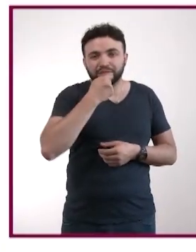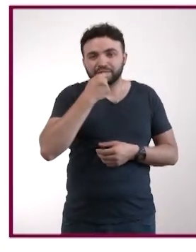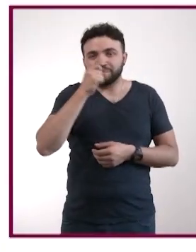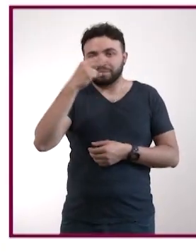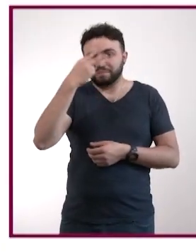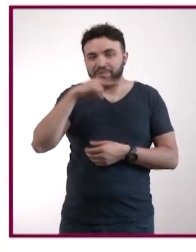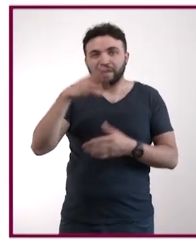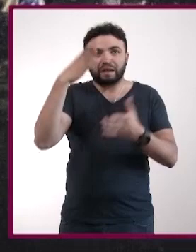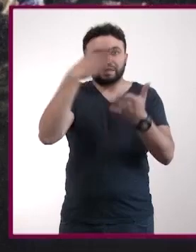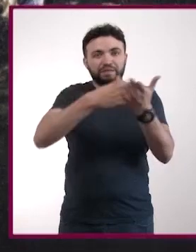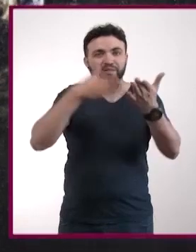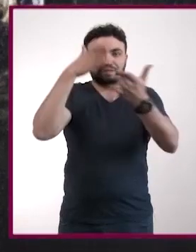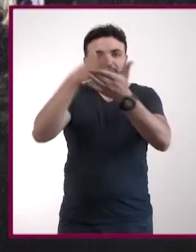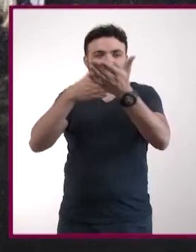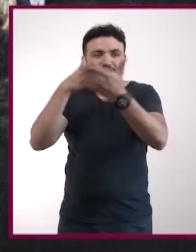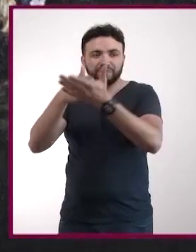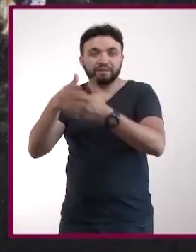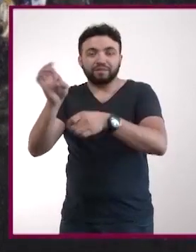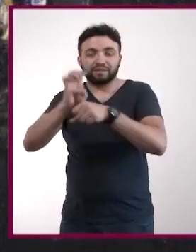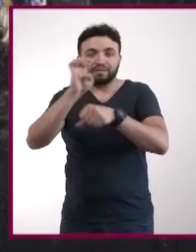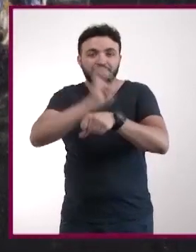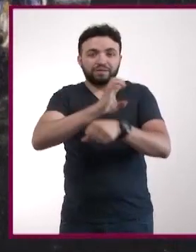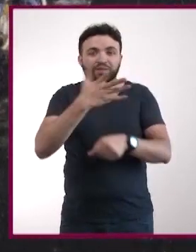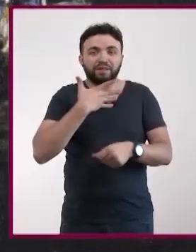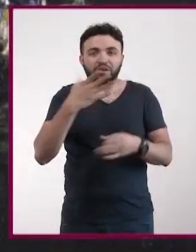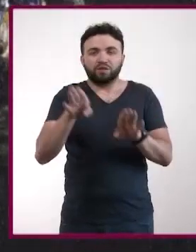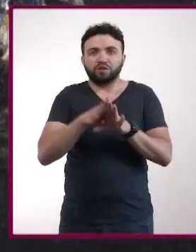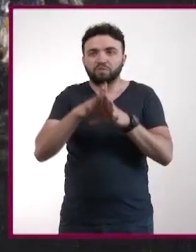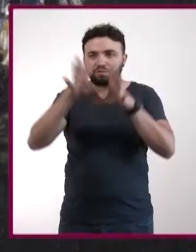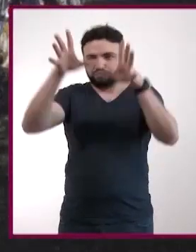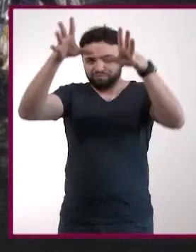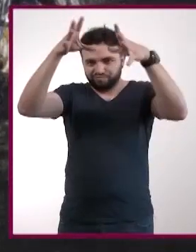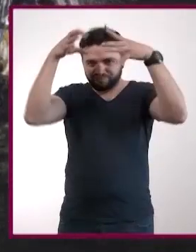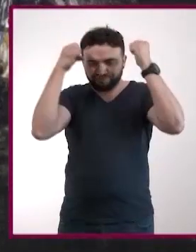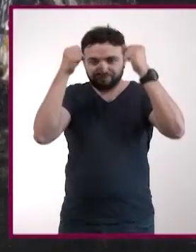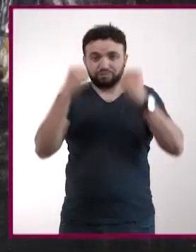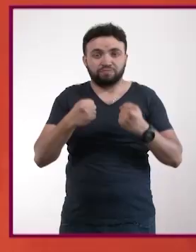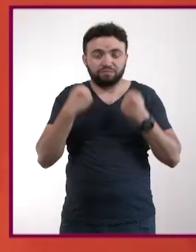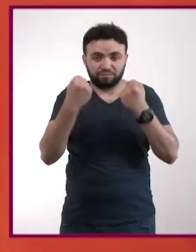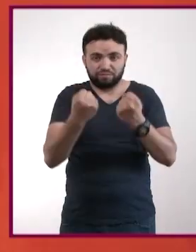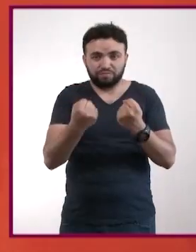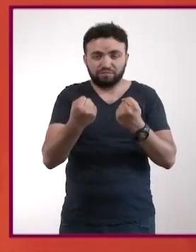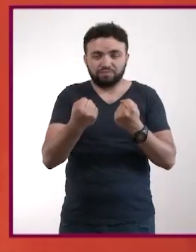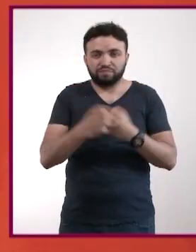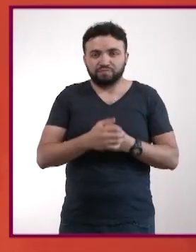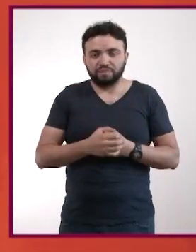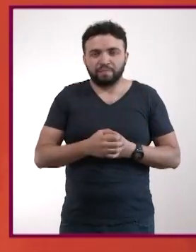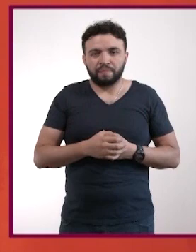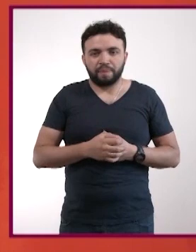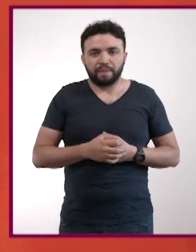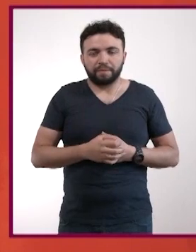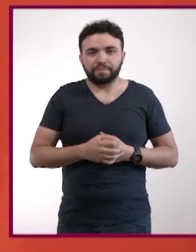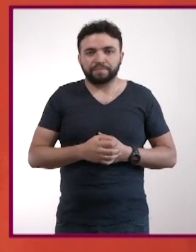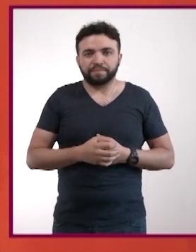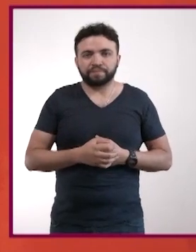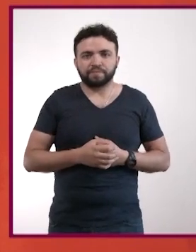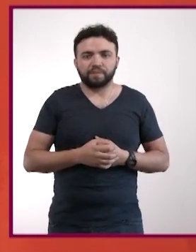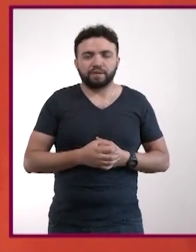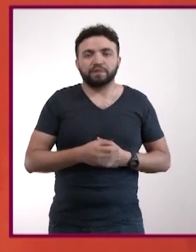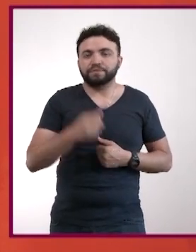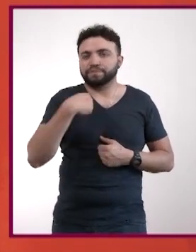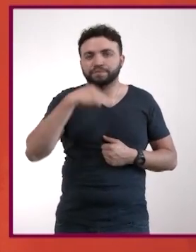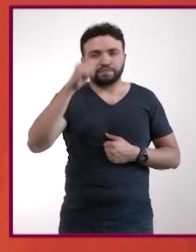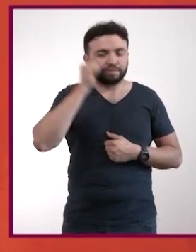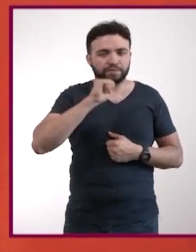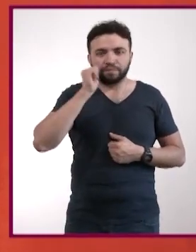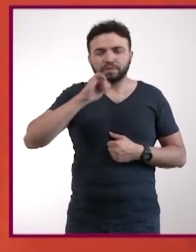hay como una carga fuerte, digamos, ¿no? En ese sentido. Y siempre me ha interesado